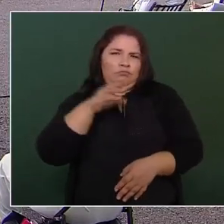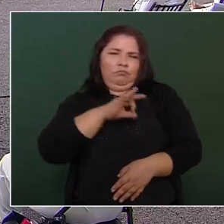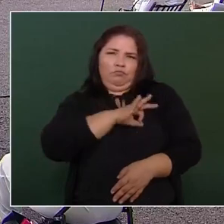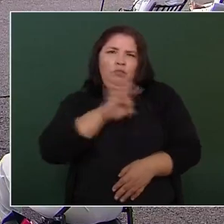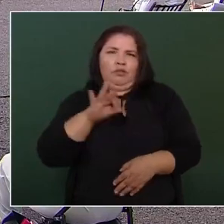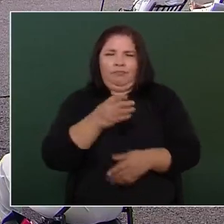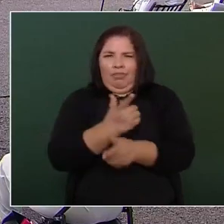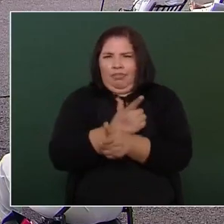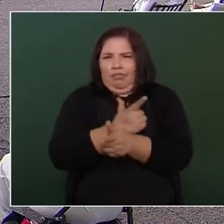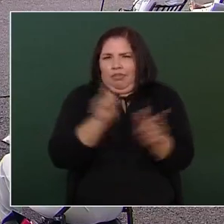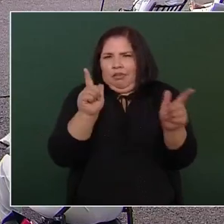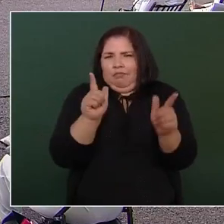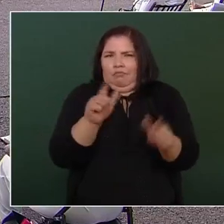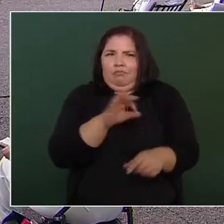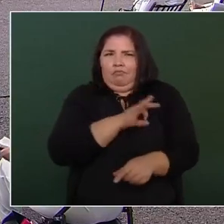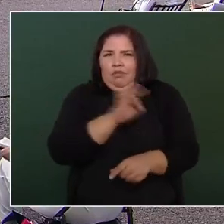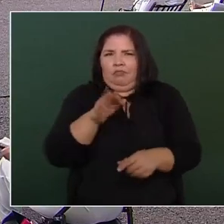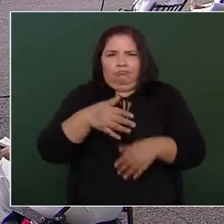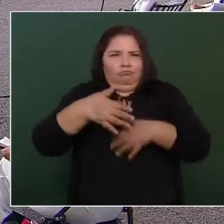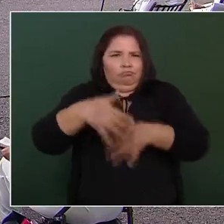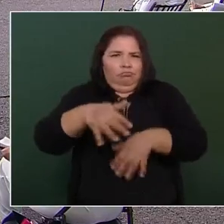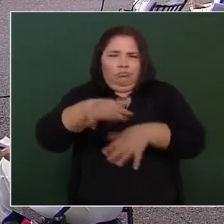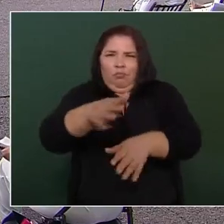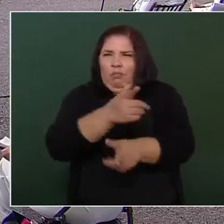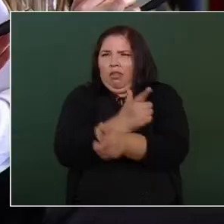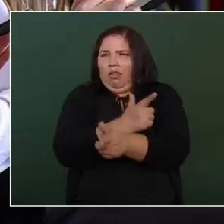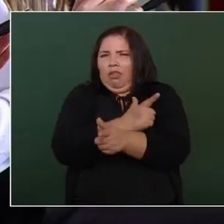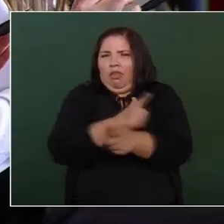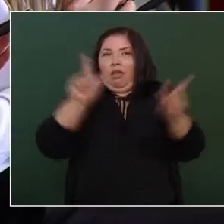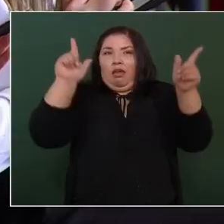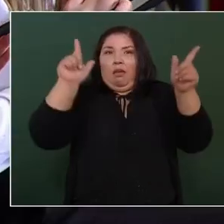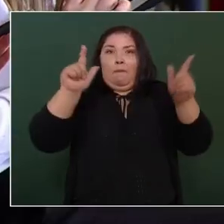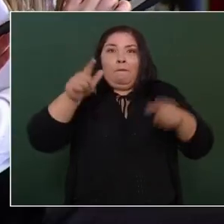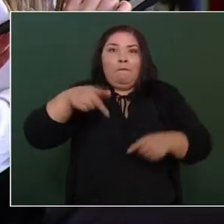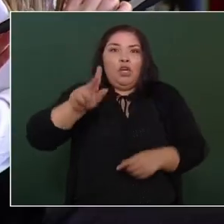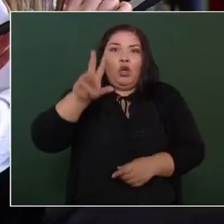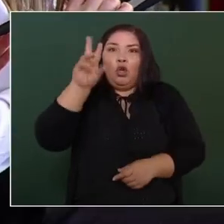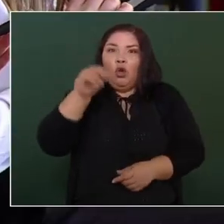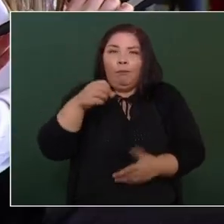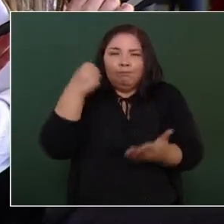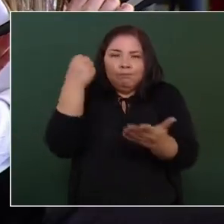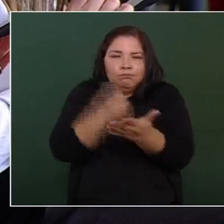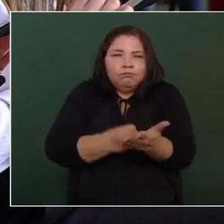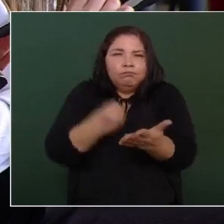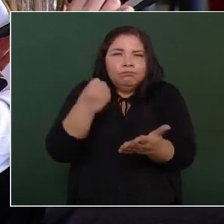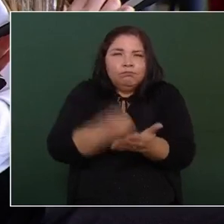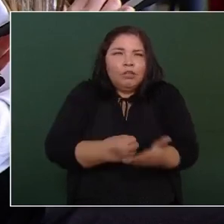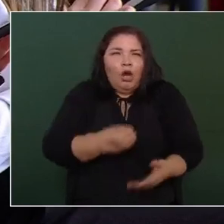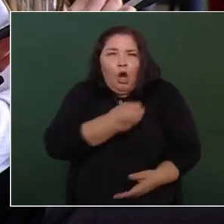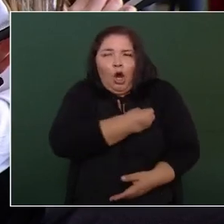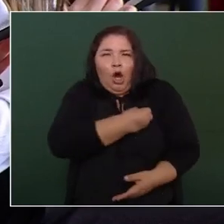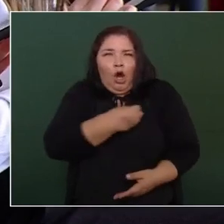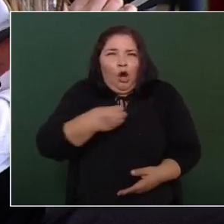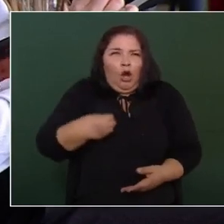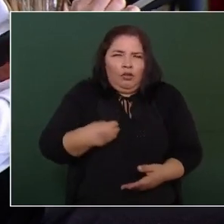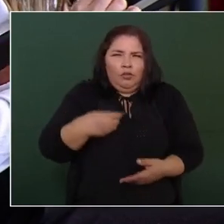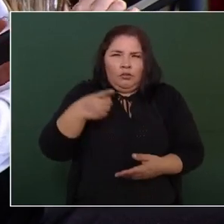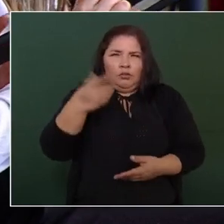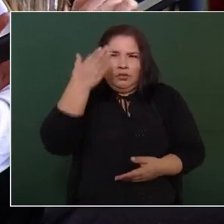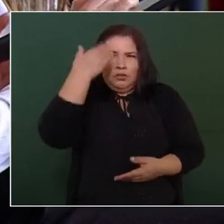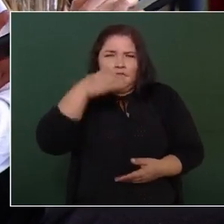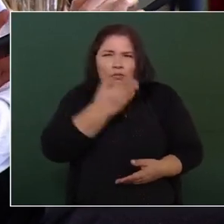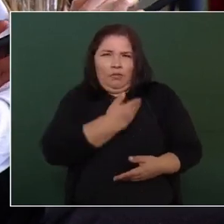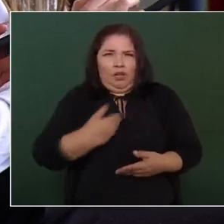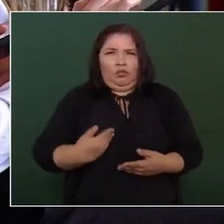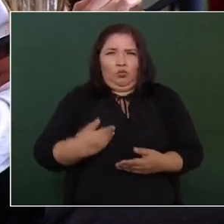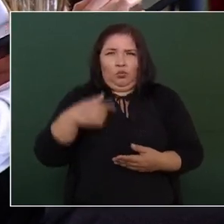libre y lo podemos hacer y lo pueden hacer quien sea, pero no obligados, no obligados. Presidente, usted tal